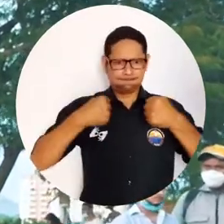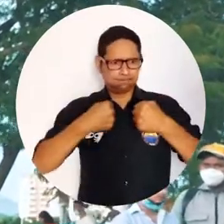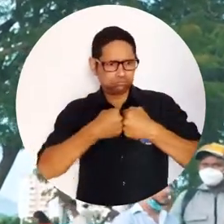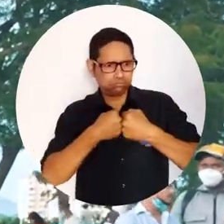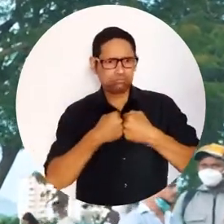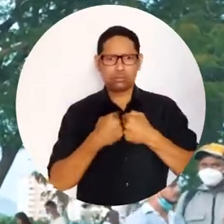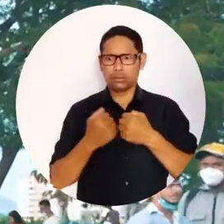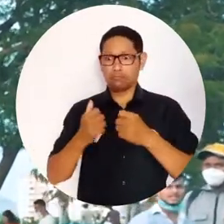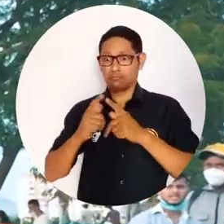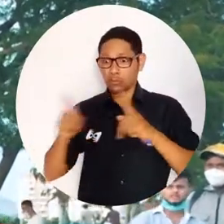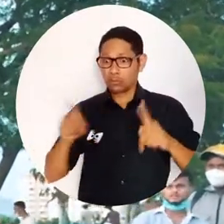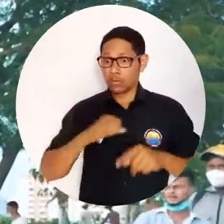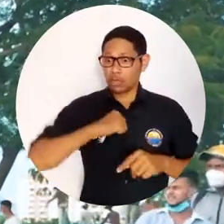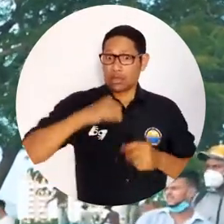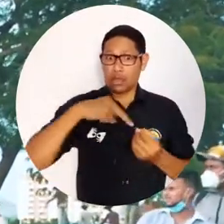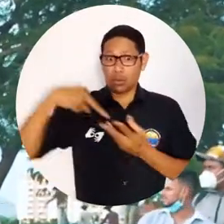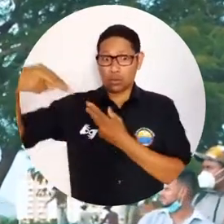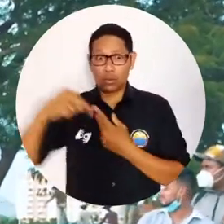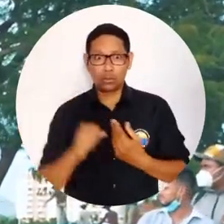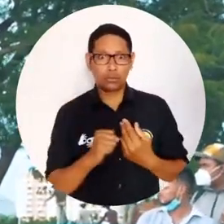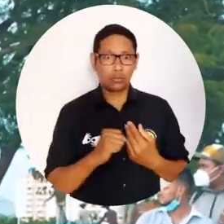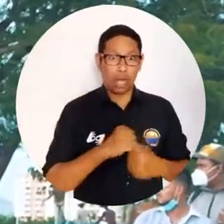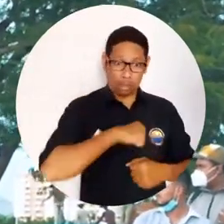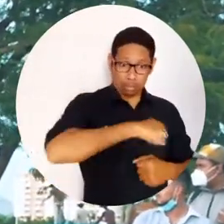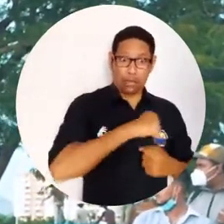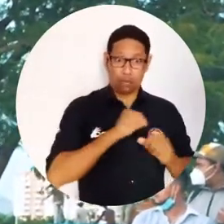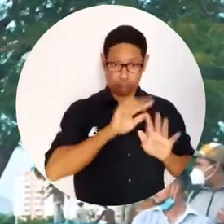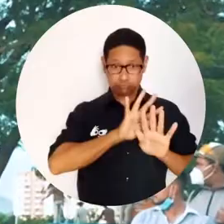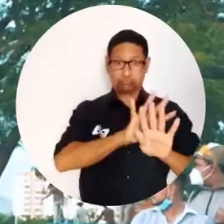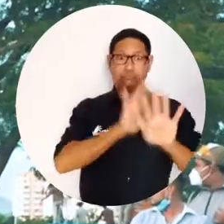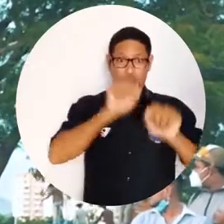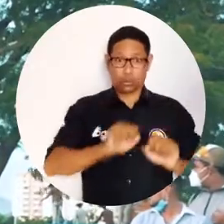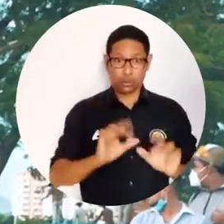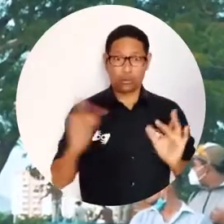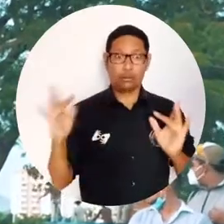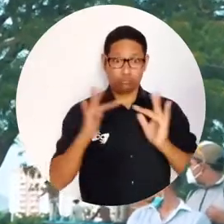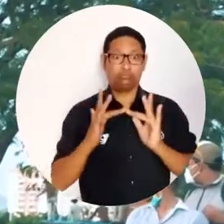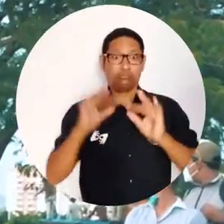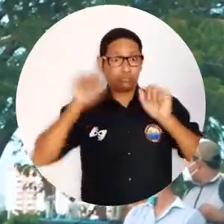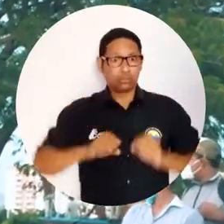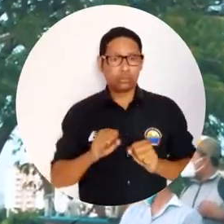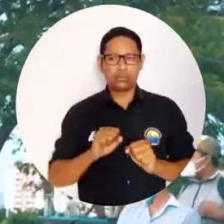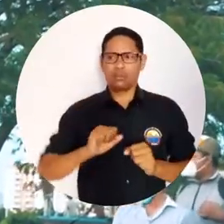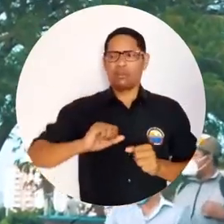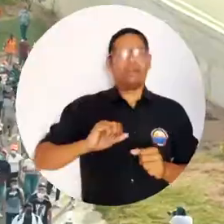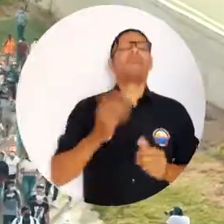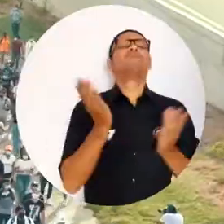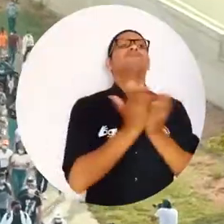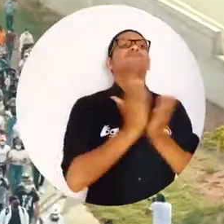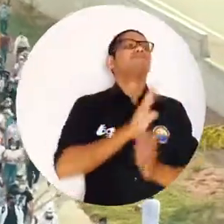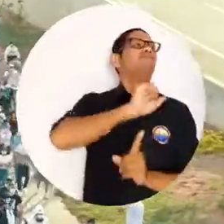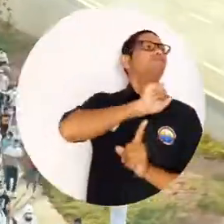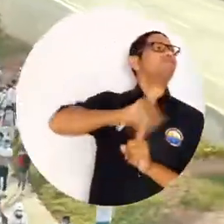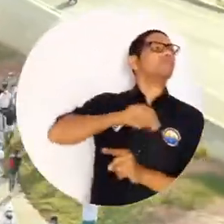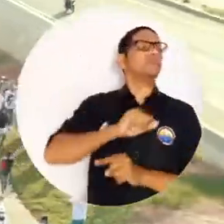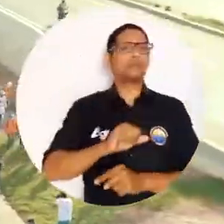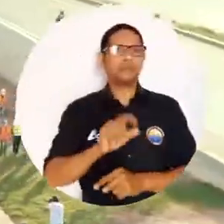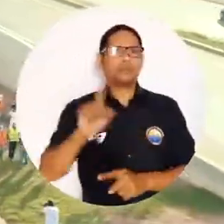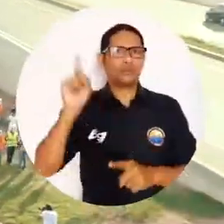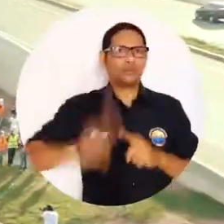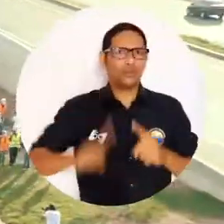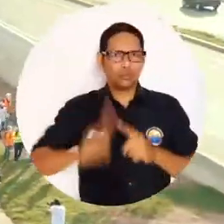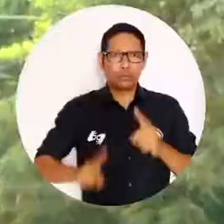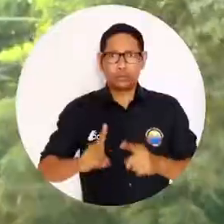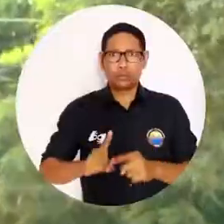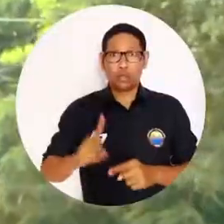ciudadana con el derecho a la educación, porque también hay jóvenes que quieren seguir estudiando, pero no podemos seguir estudiando ajenos e indiferentes a la situación del país. Y los líderes